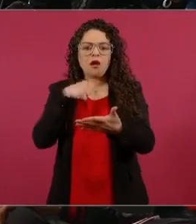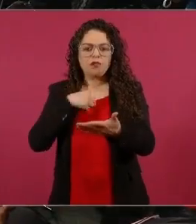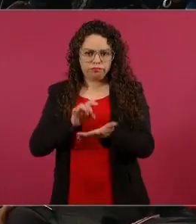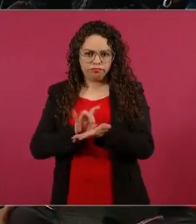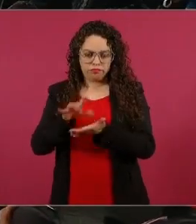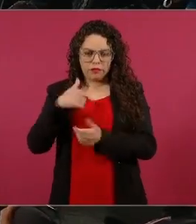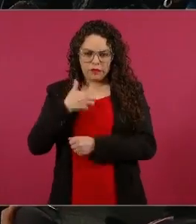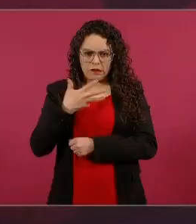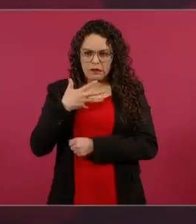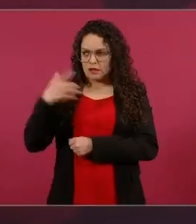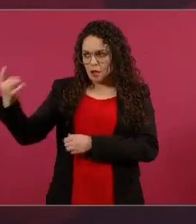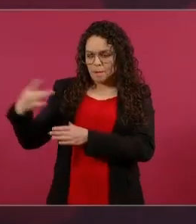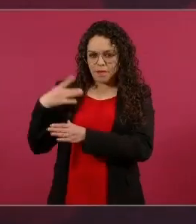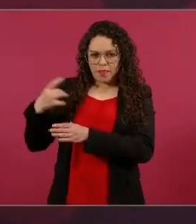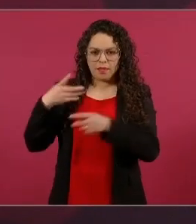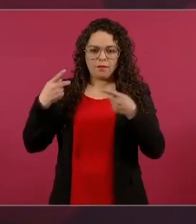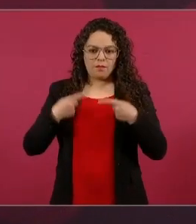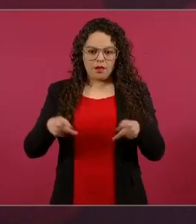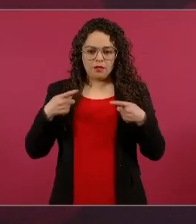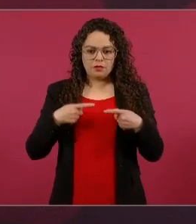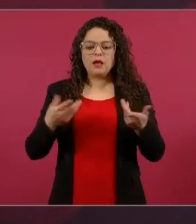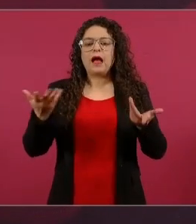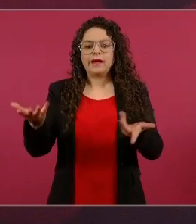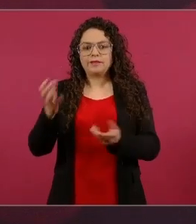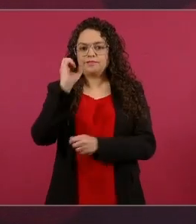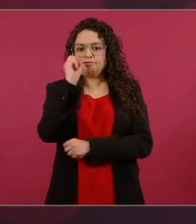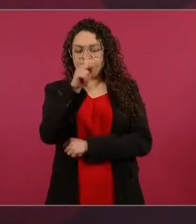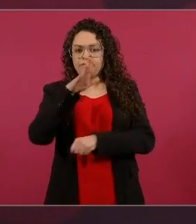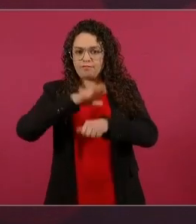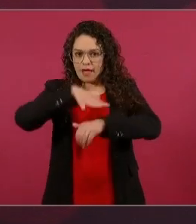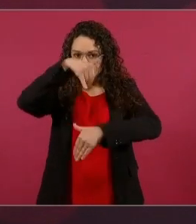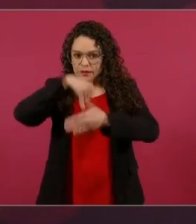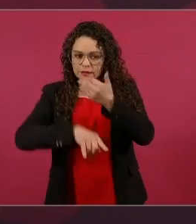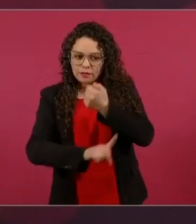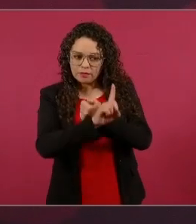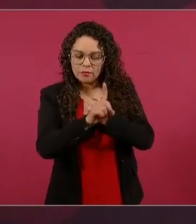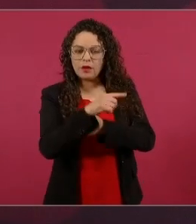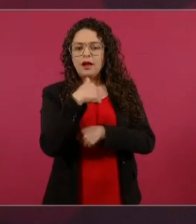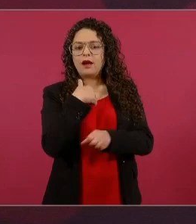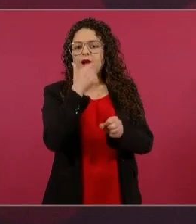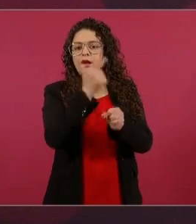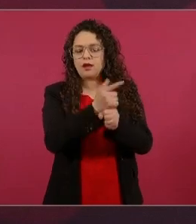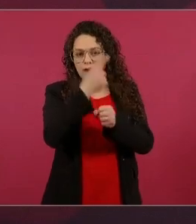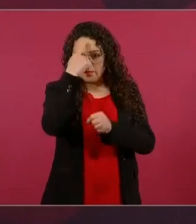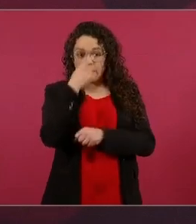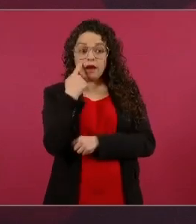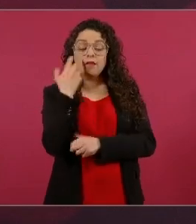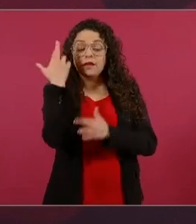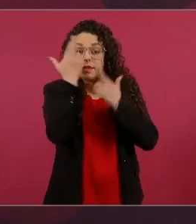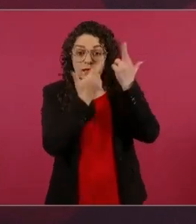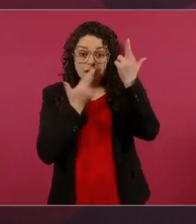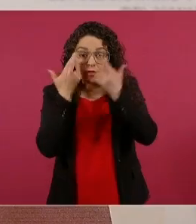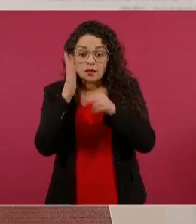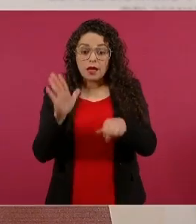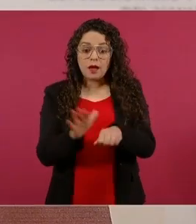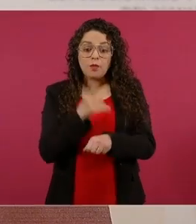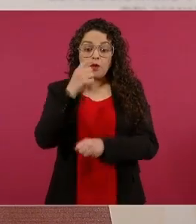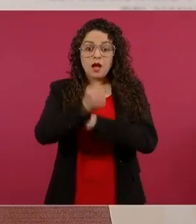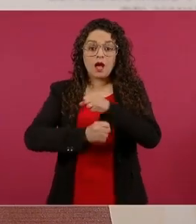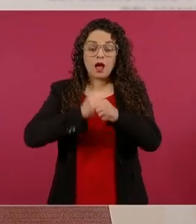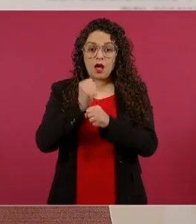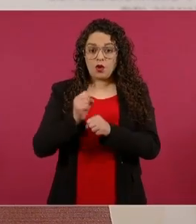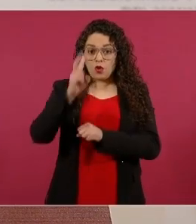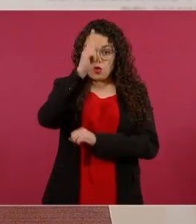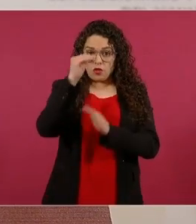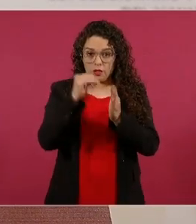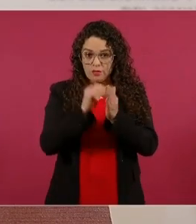con toda con todo detalle el problema porque por lo que entiendo en 2022 veían